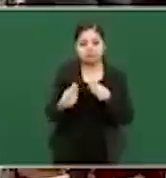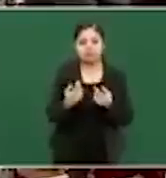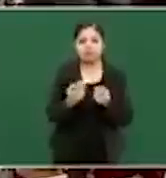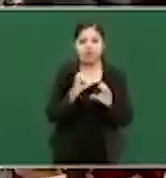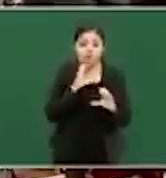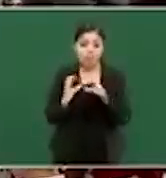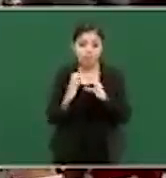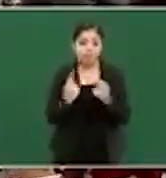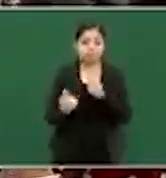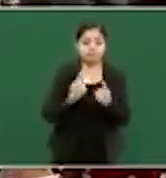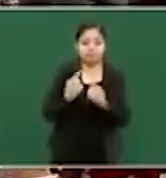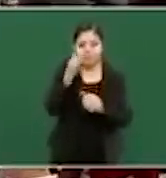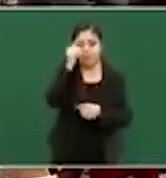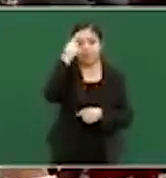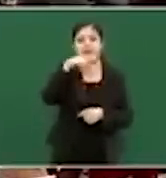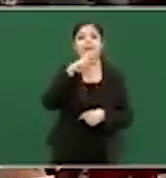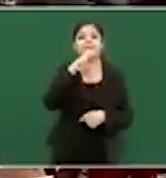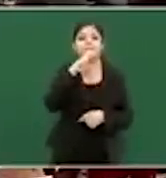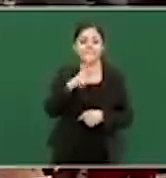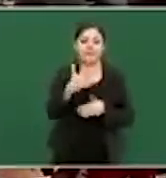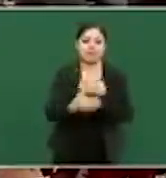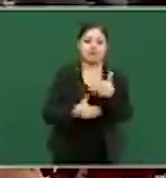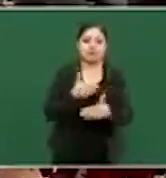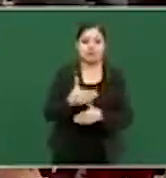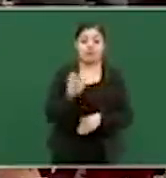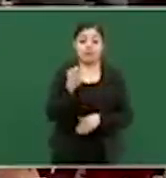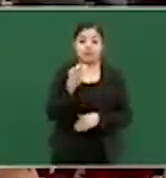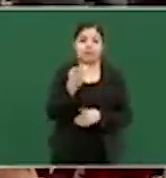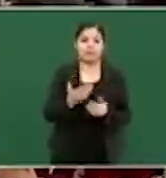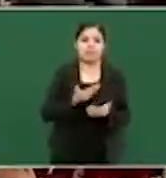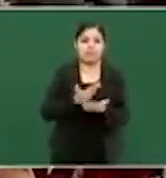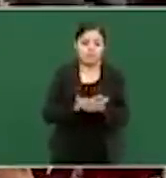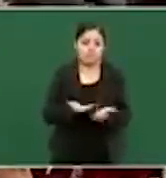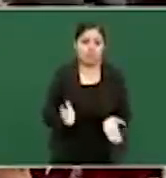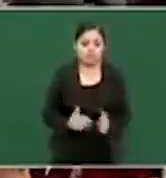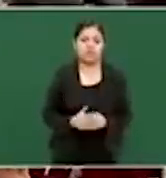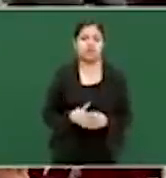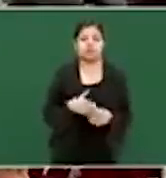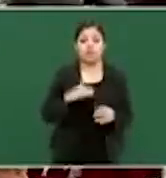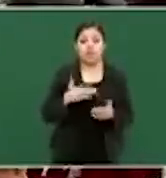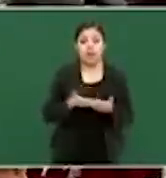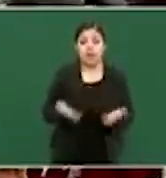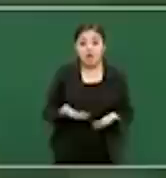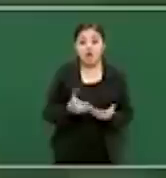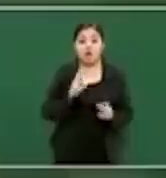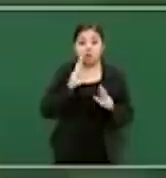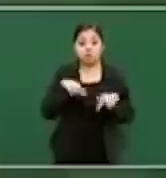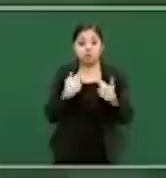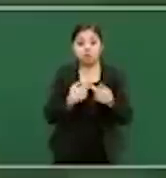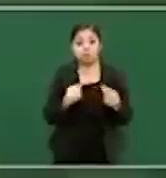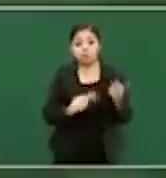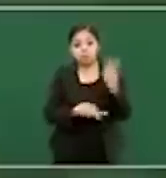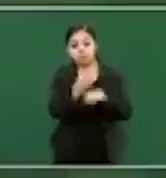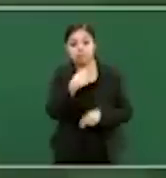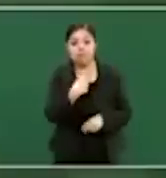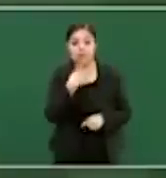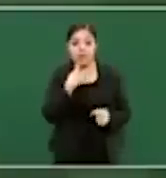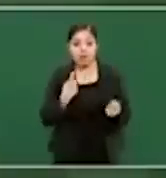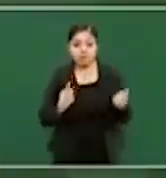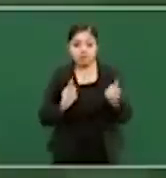mucho más contundentes. Creo que es el propósito que compartimos y la reunión del día de hoy con la presencia del presidente de México creo que fortalece